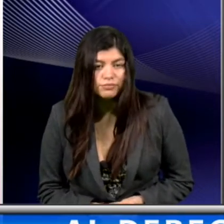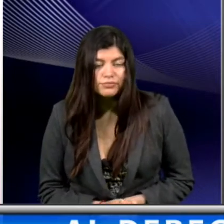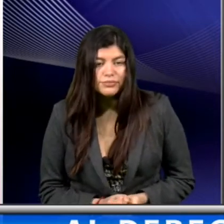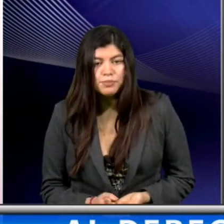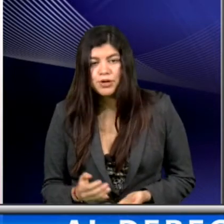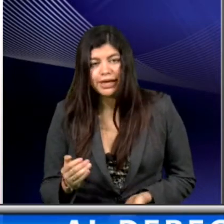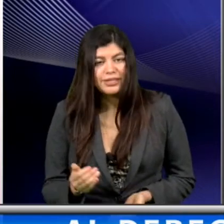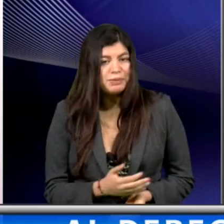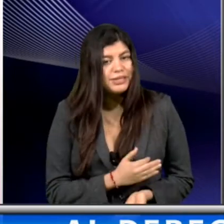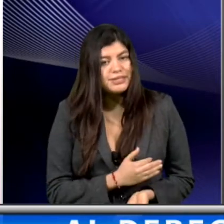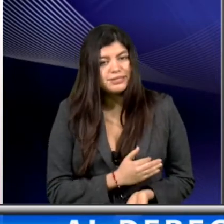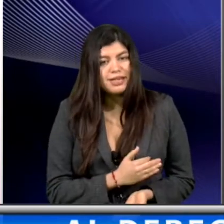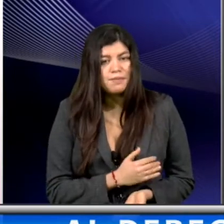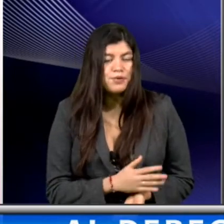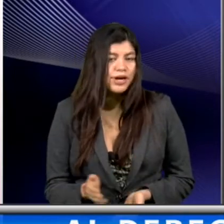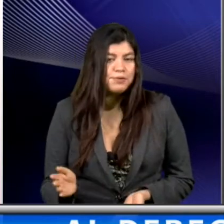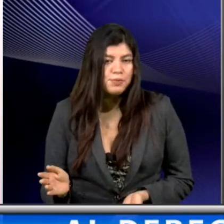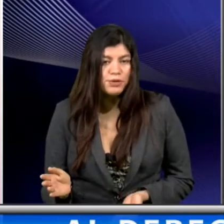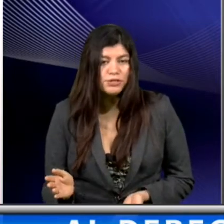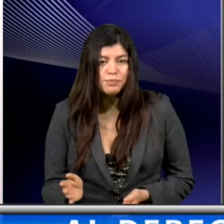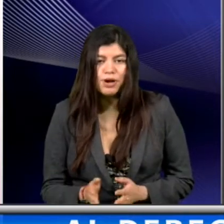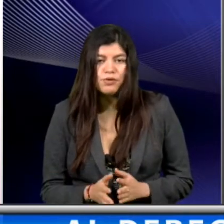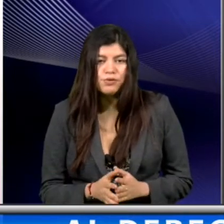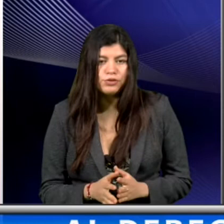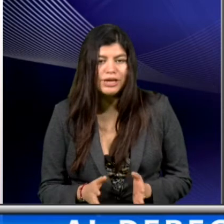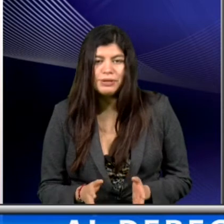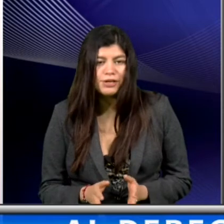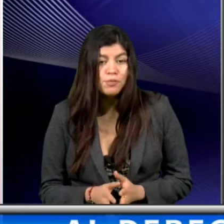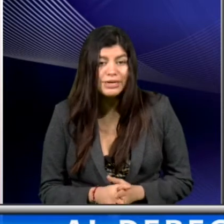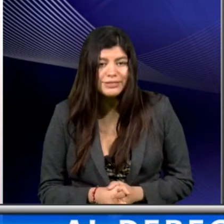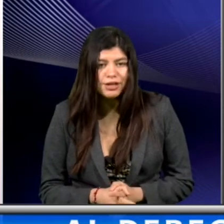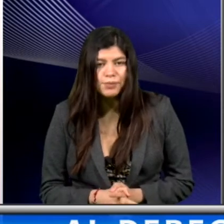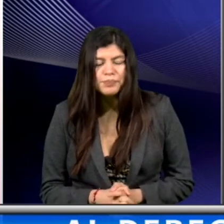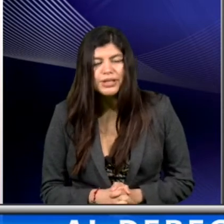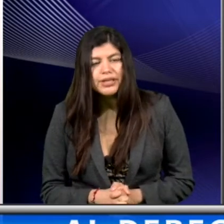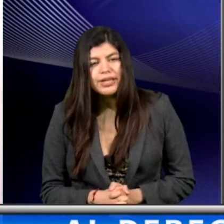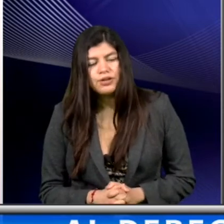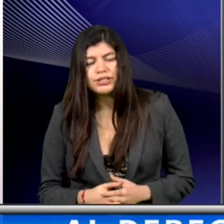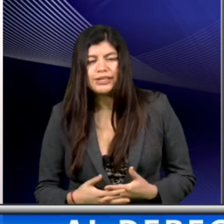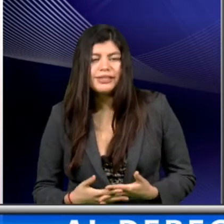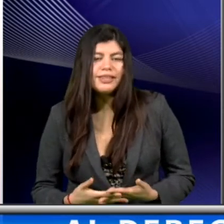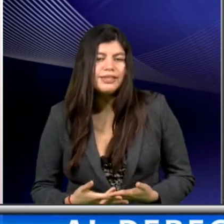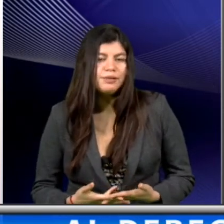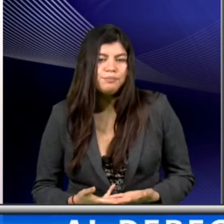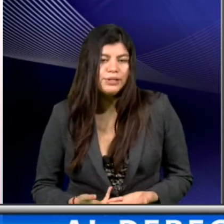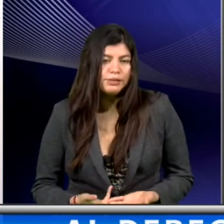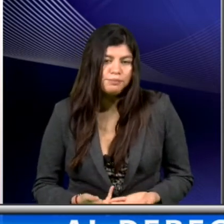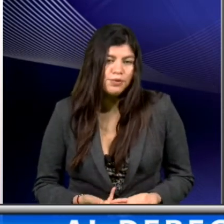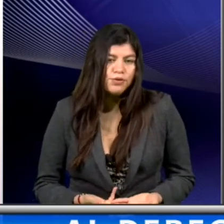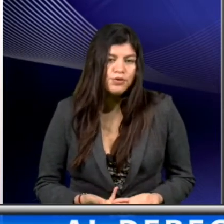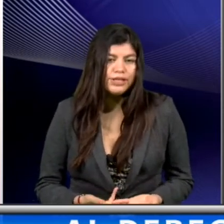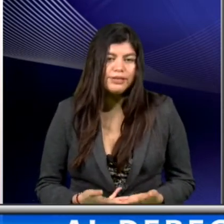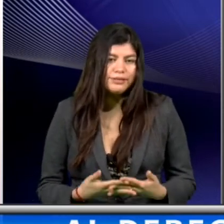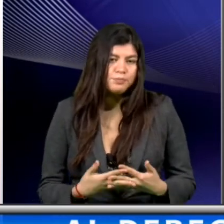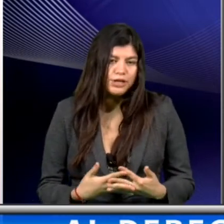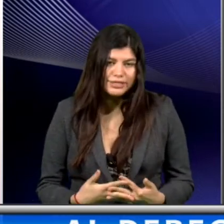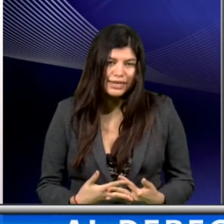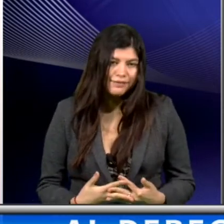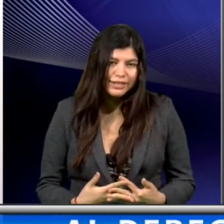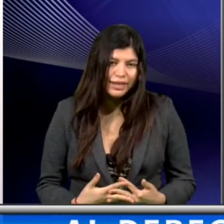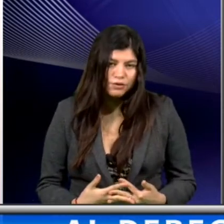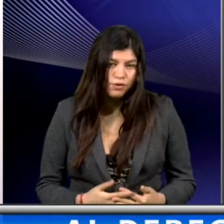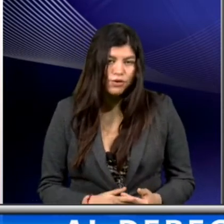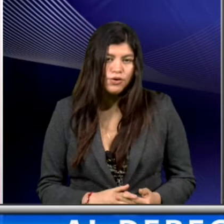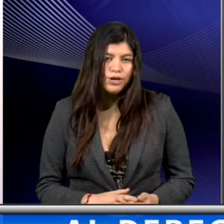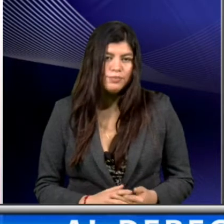cigarro, por Calle Independencia, por Januario Espinosa, pero algo totalmente normalizado. No se trata tampoco de ponerse